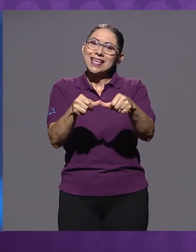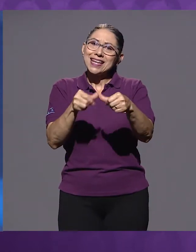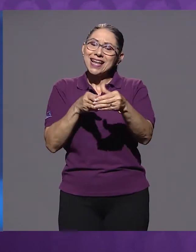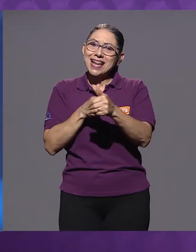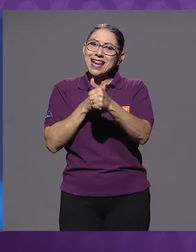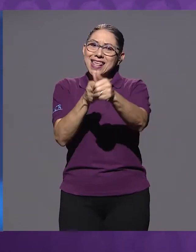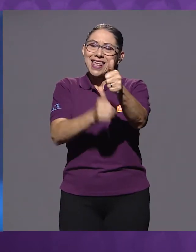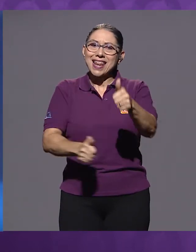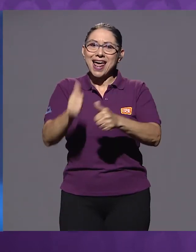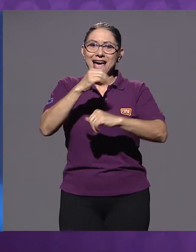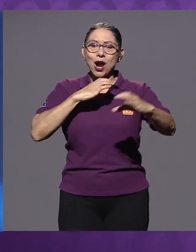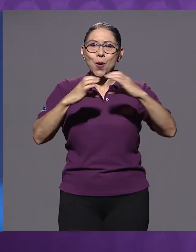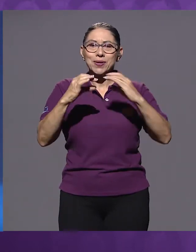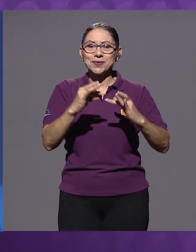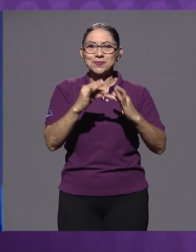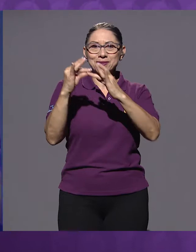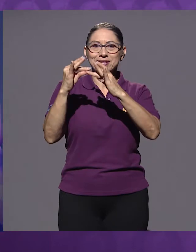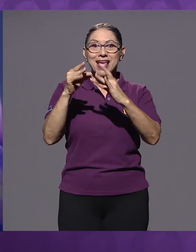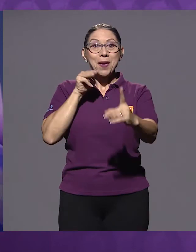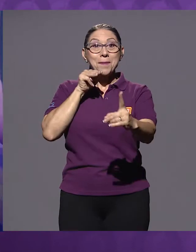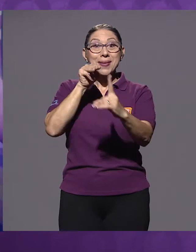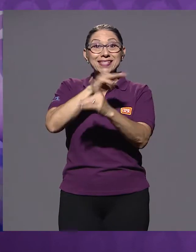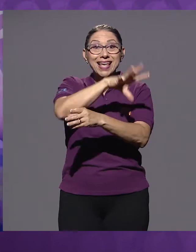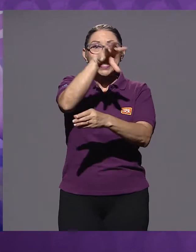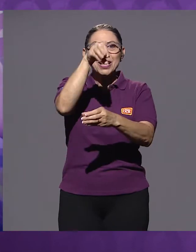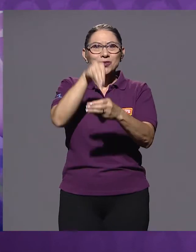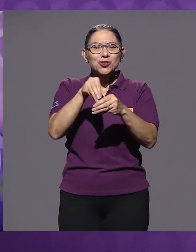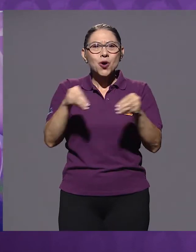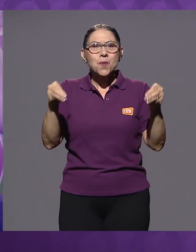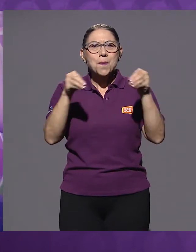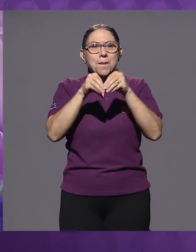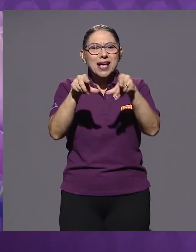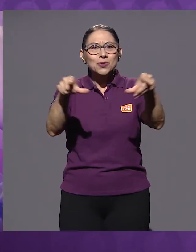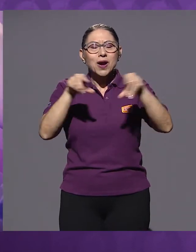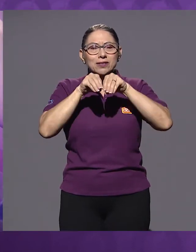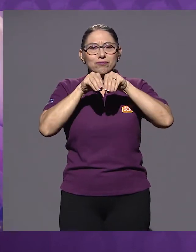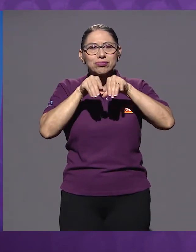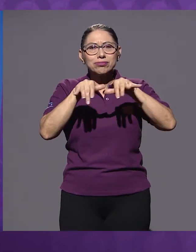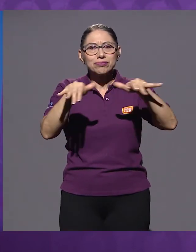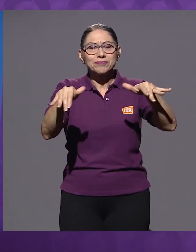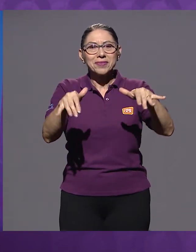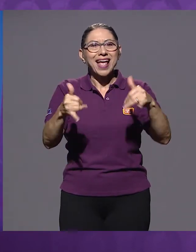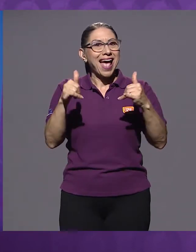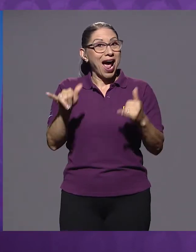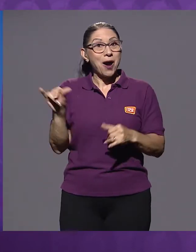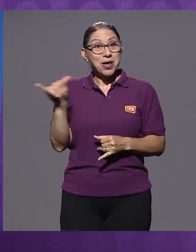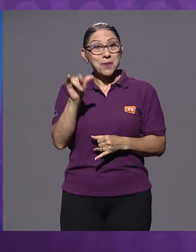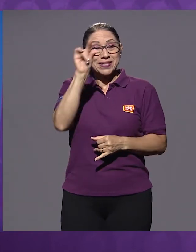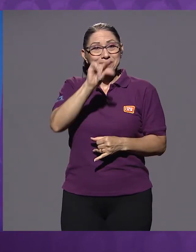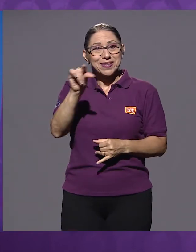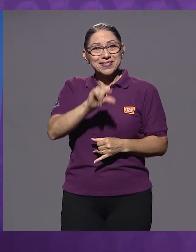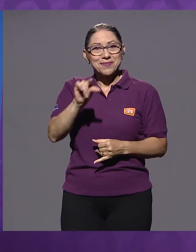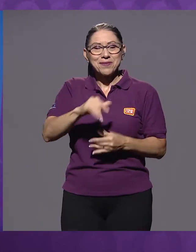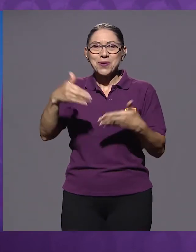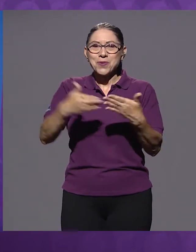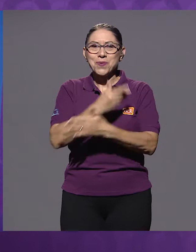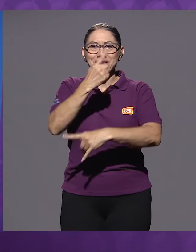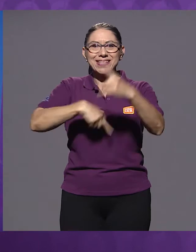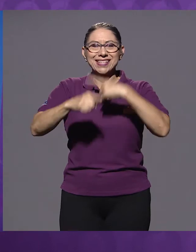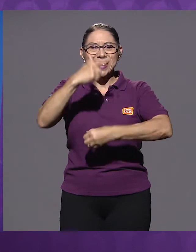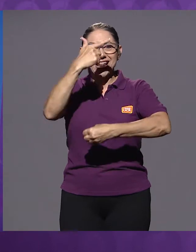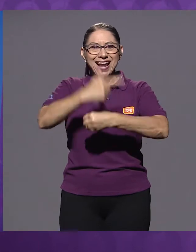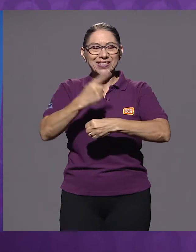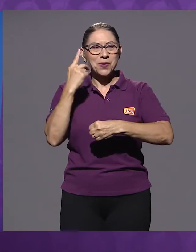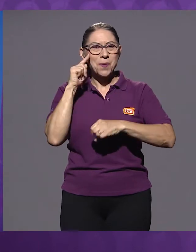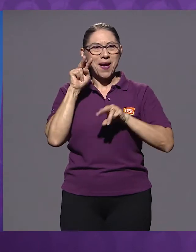comunicación especializada y para llevar el mensaje de la inclusión a cada vez más sectores. Conocemos como cada semana una nueva seña de